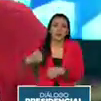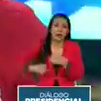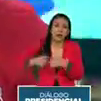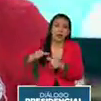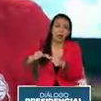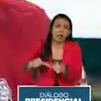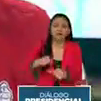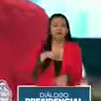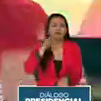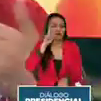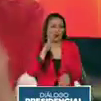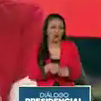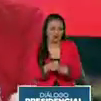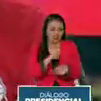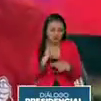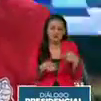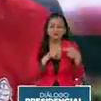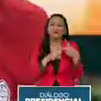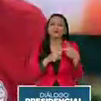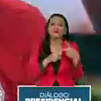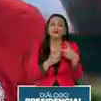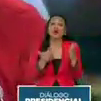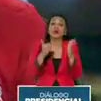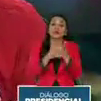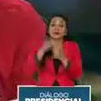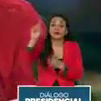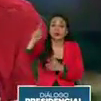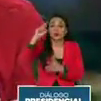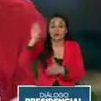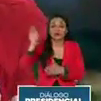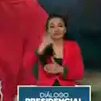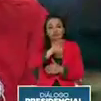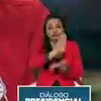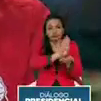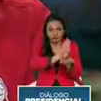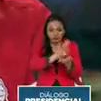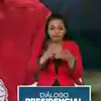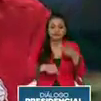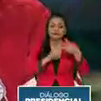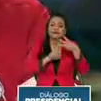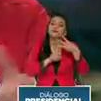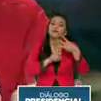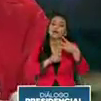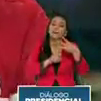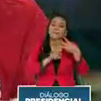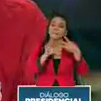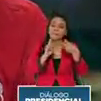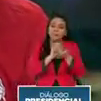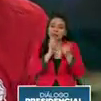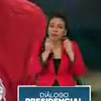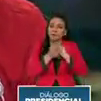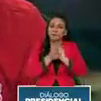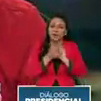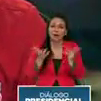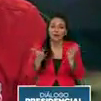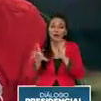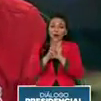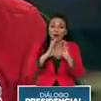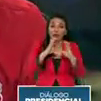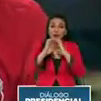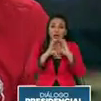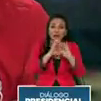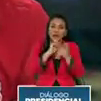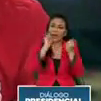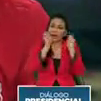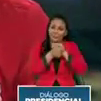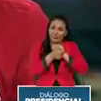eso. Reactivar de nuevo el aporte estatal hacia la seguridad social, modificar en márgenes generales la ley de comunicación.